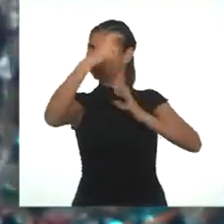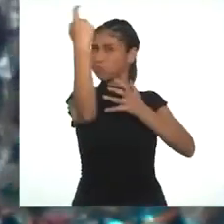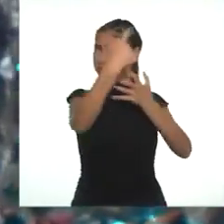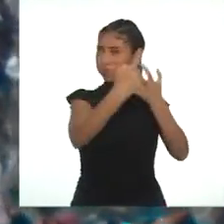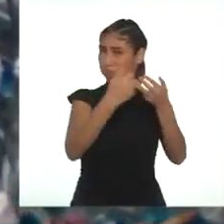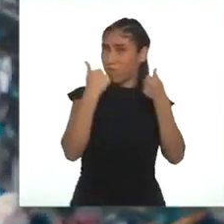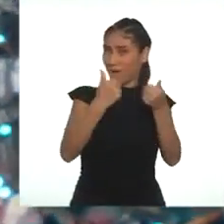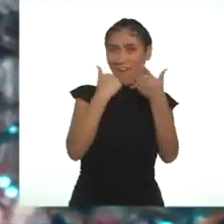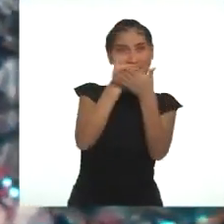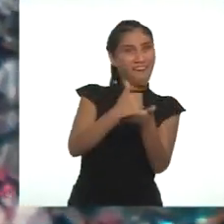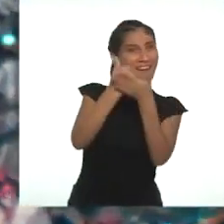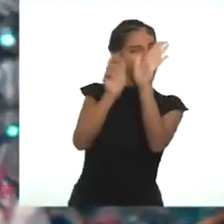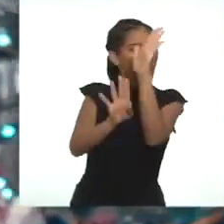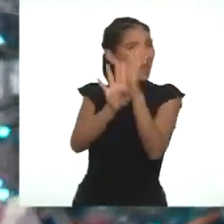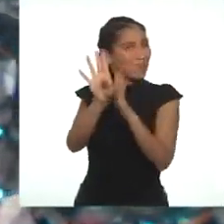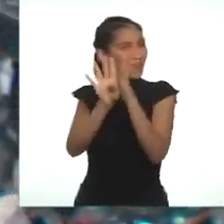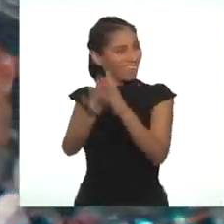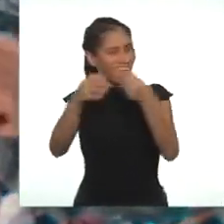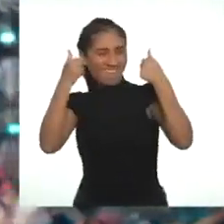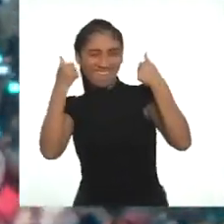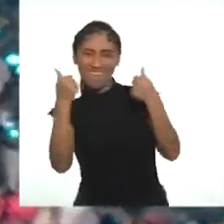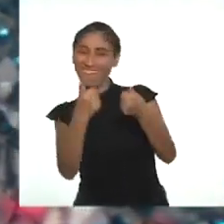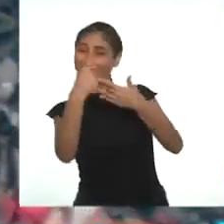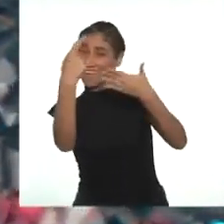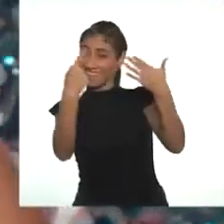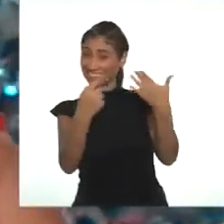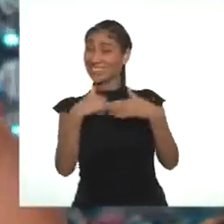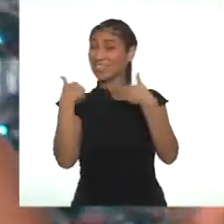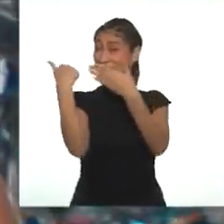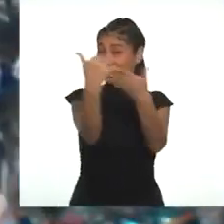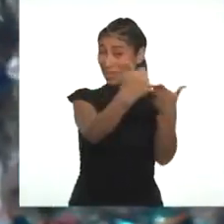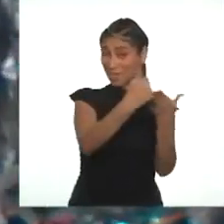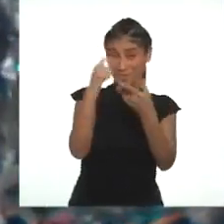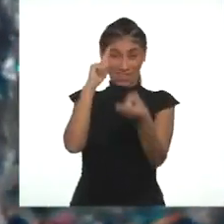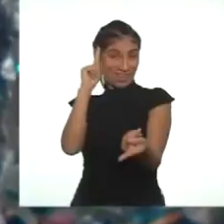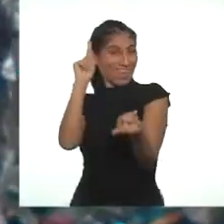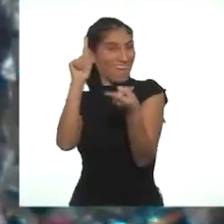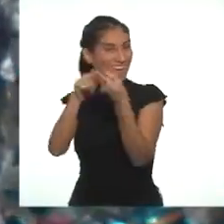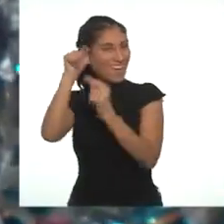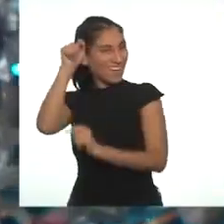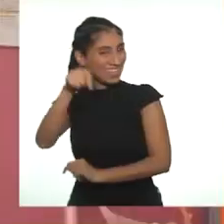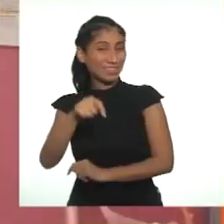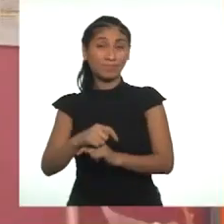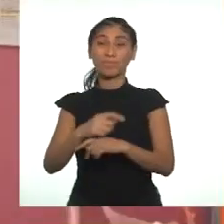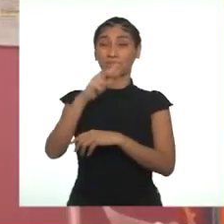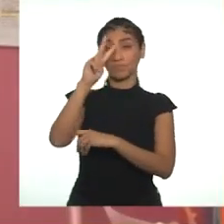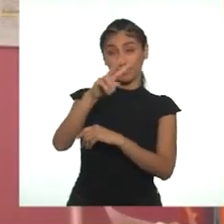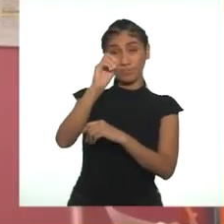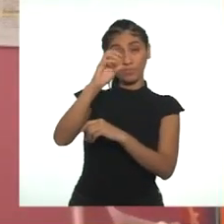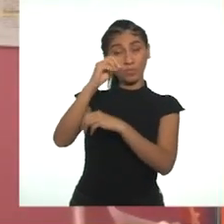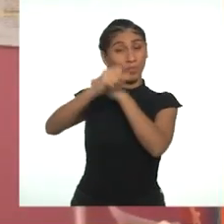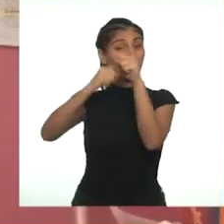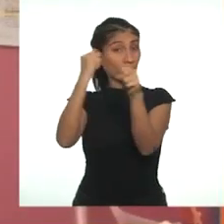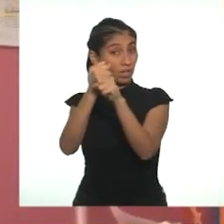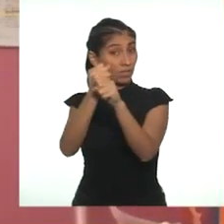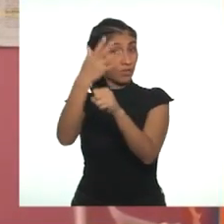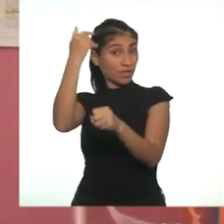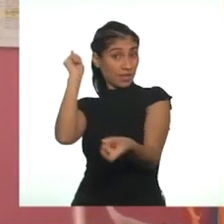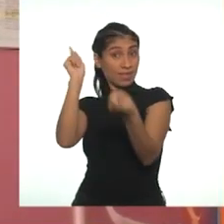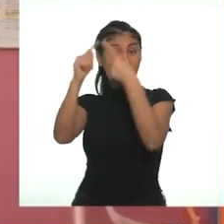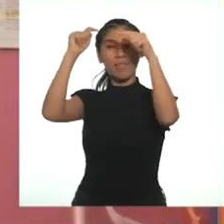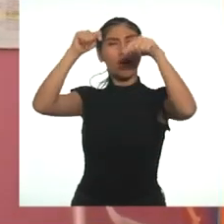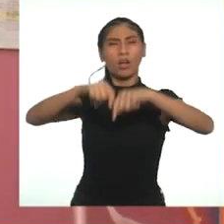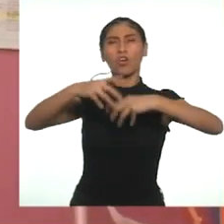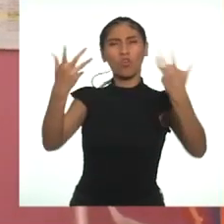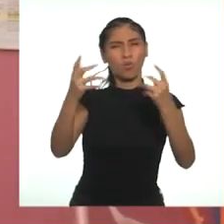bien, con la idea de darnos el empuje para seguir adelante con los retos que aún nos quedan. Hace 200 años,